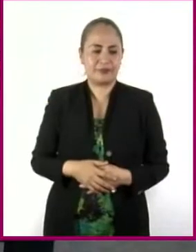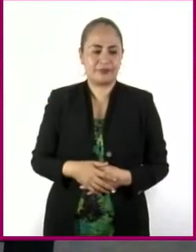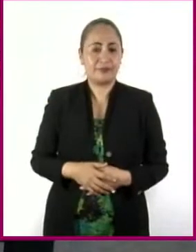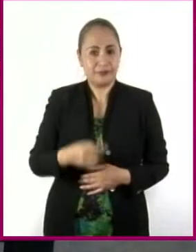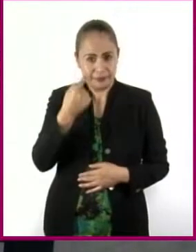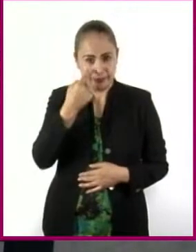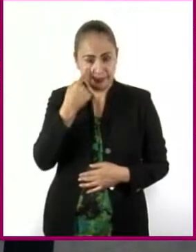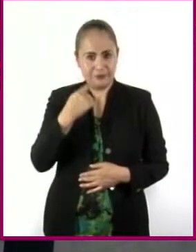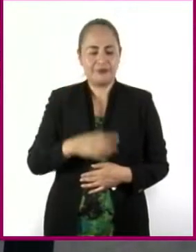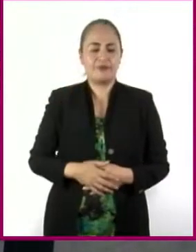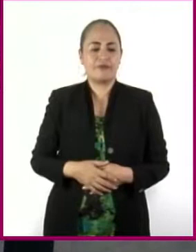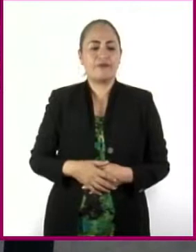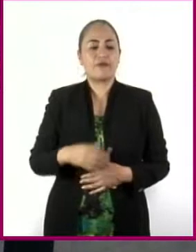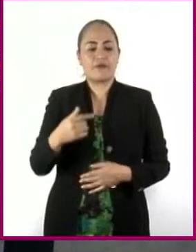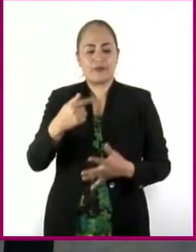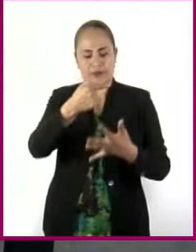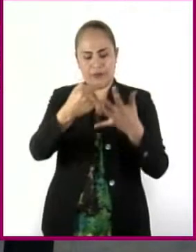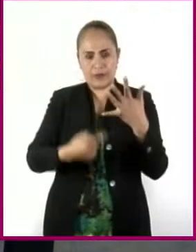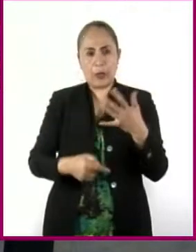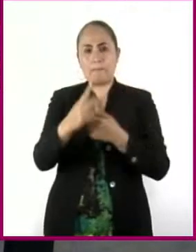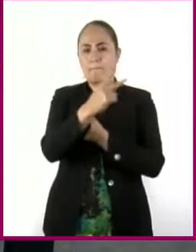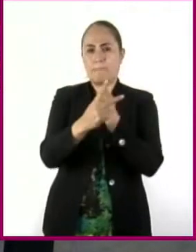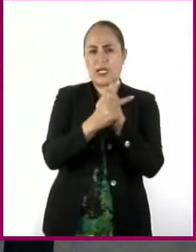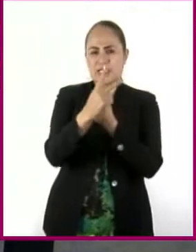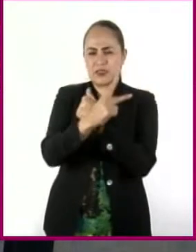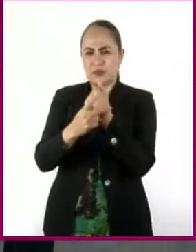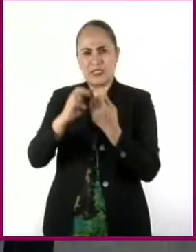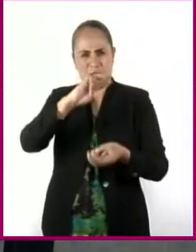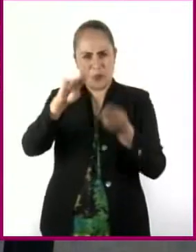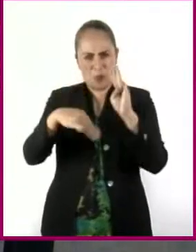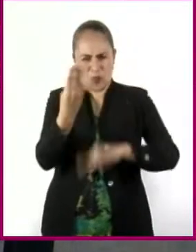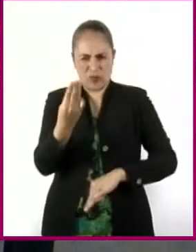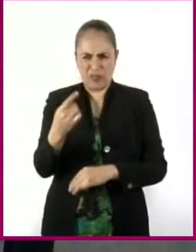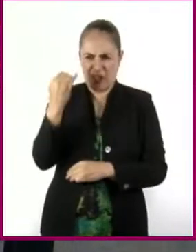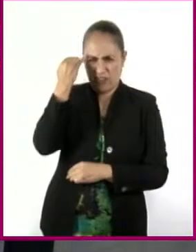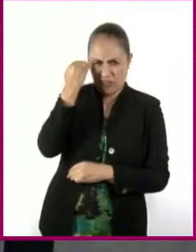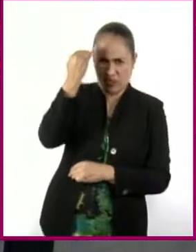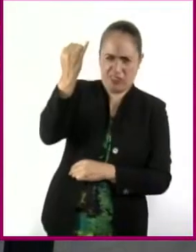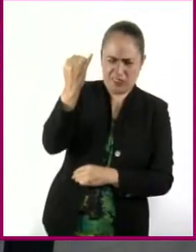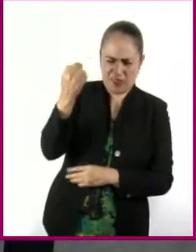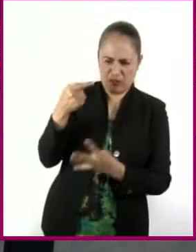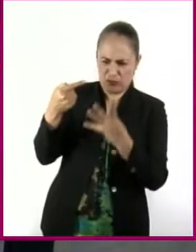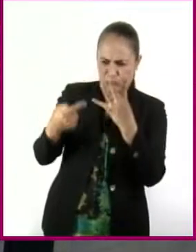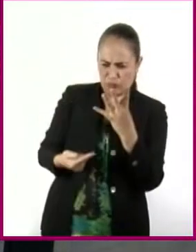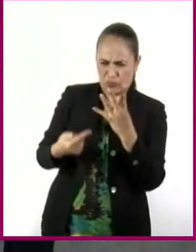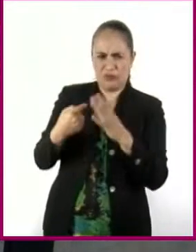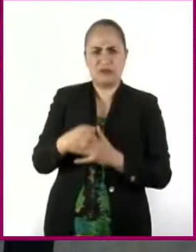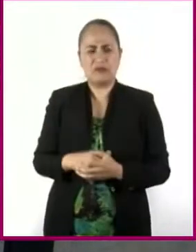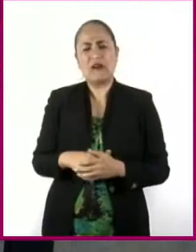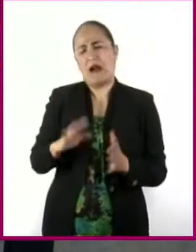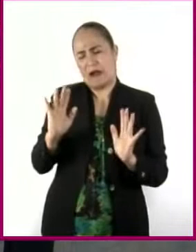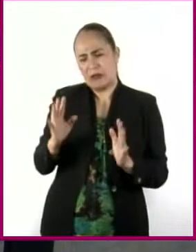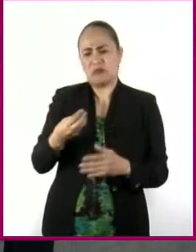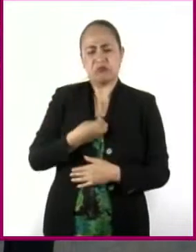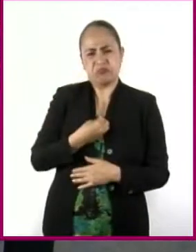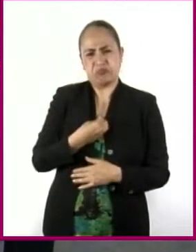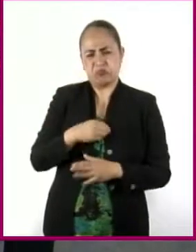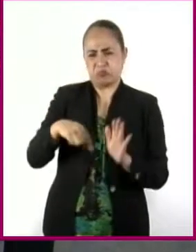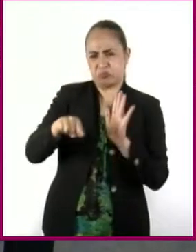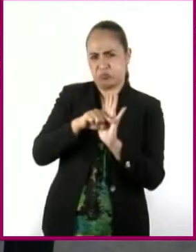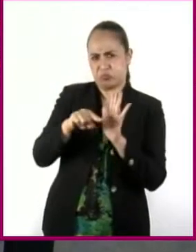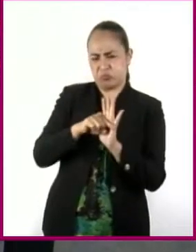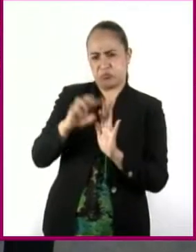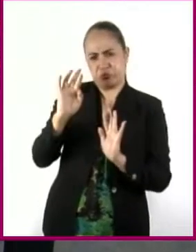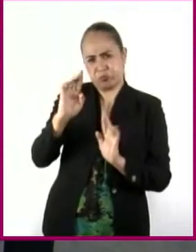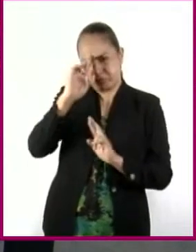Mira, Fer, encontré que en diferentes países del mundo los prejuicios sobre las personas mayores son tolerados socialmente. Es